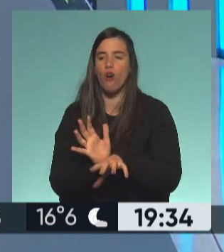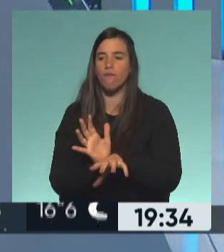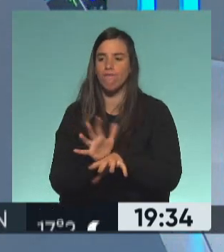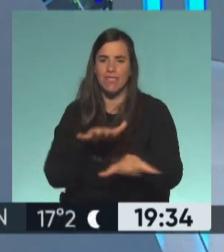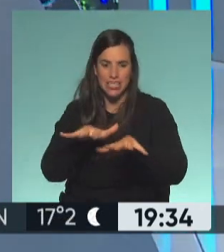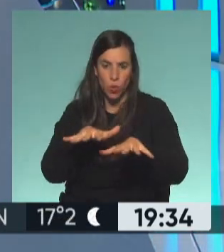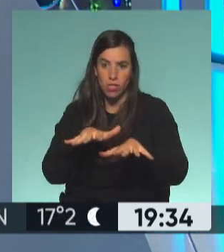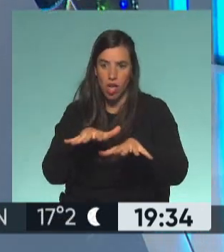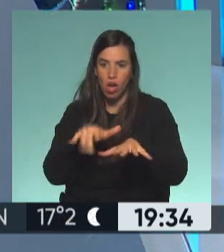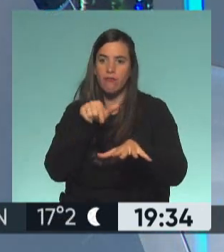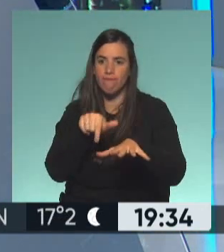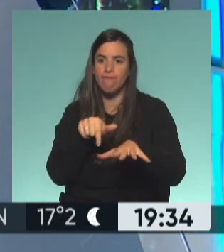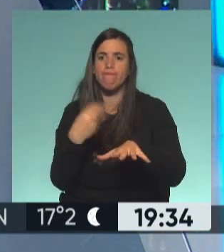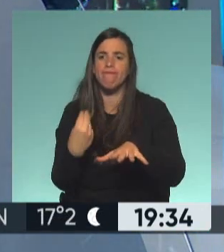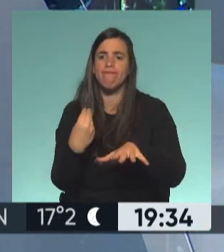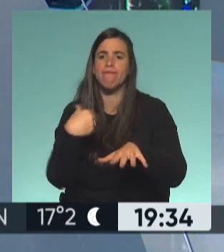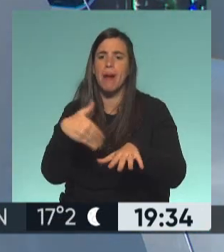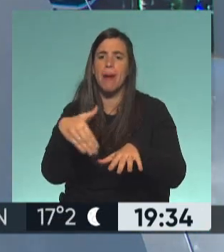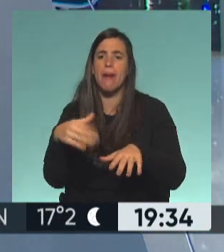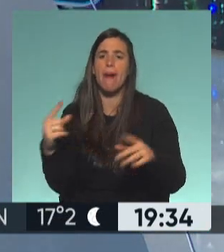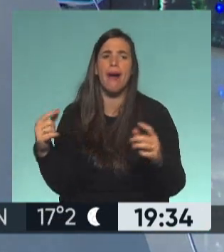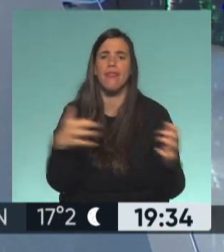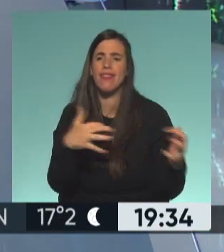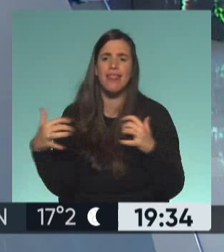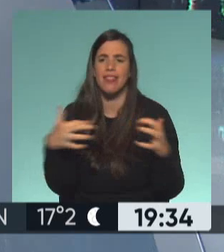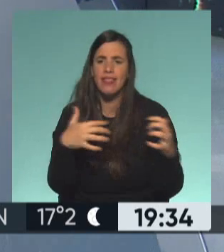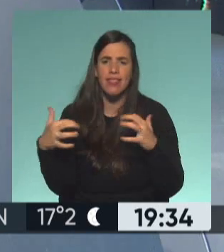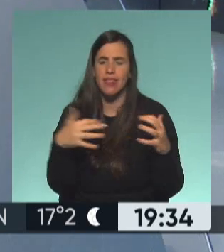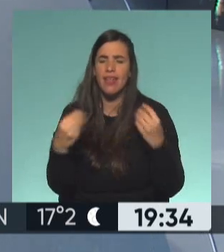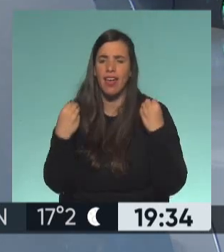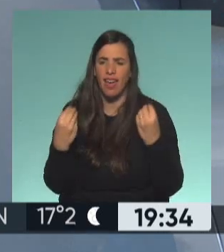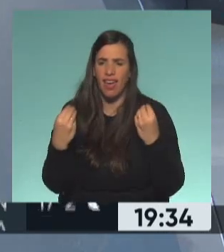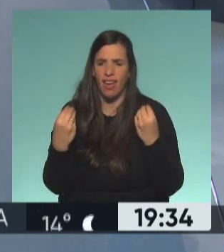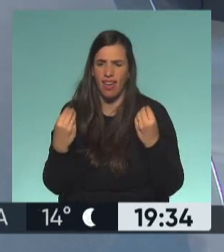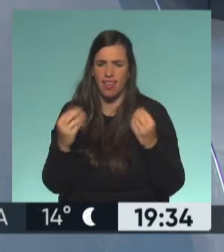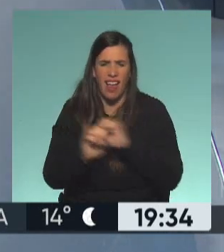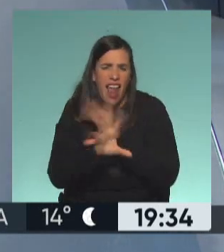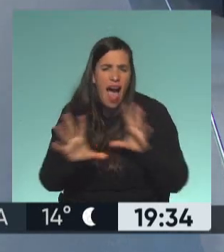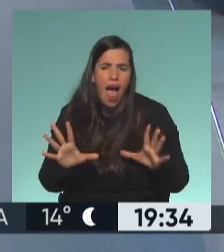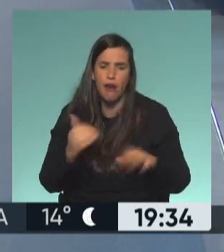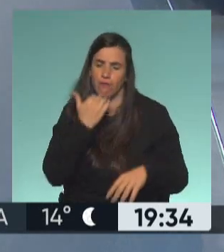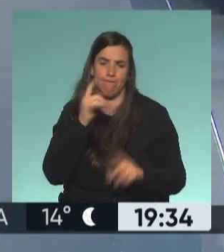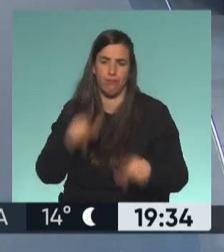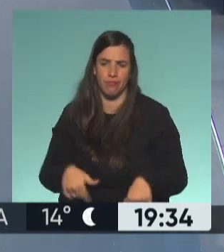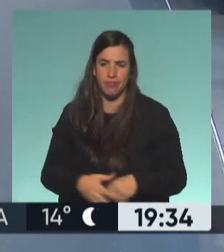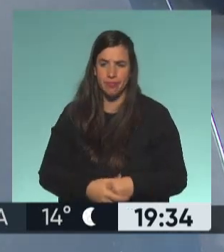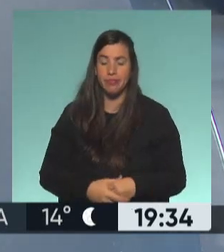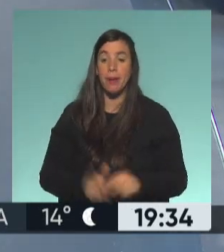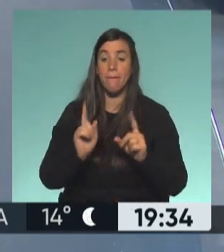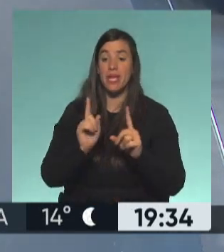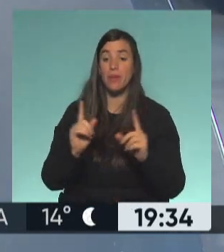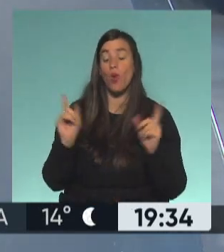lo que se va discutiendo. El problema es que vos decías, esto se comenzaba a ver, yo te diría ya desde fines